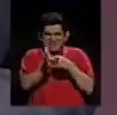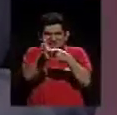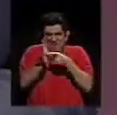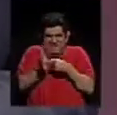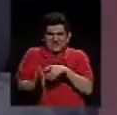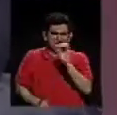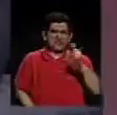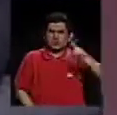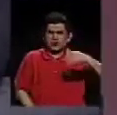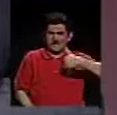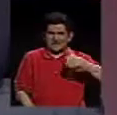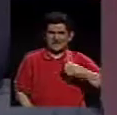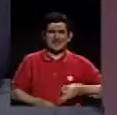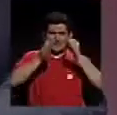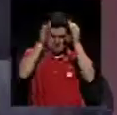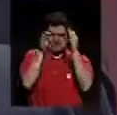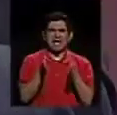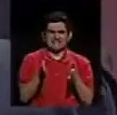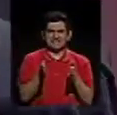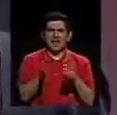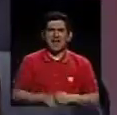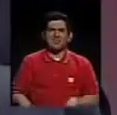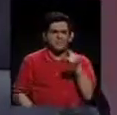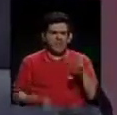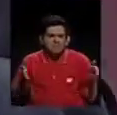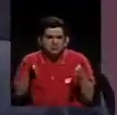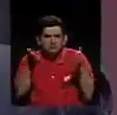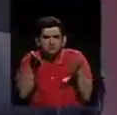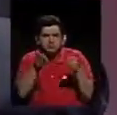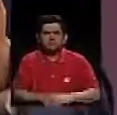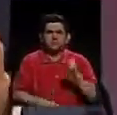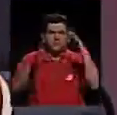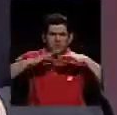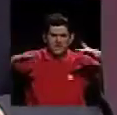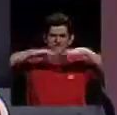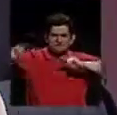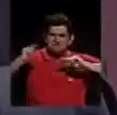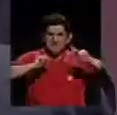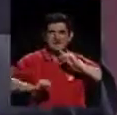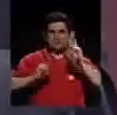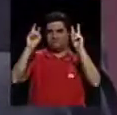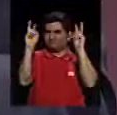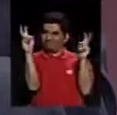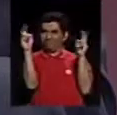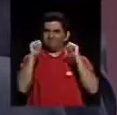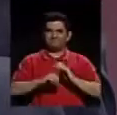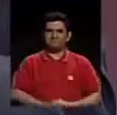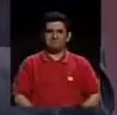esa necesidad de que el magistrado promueva un clima de negocios, como le llama,